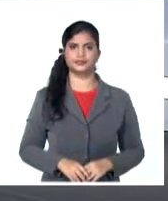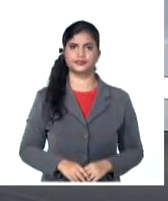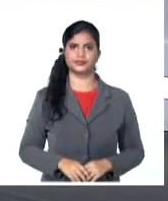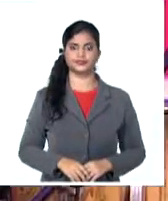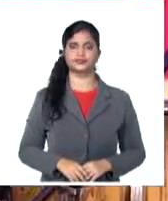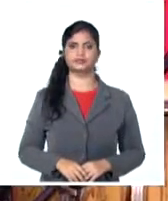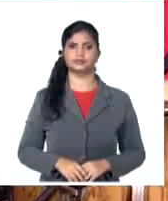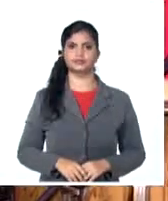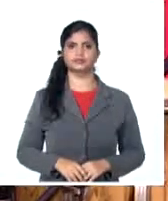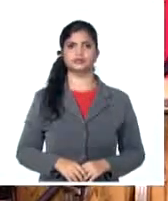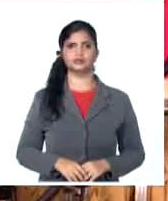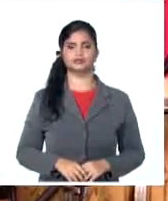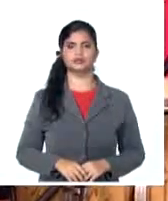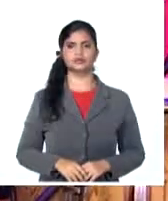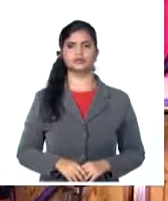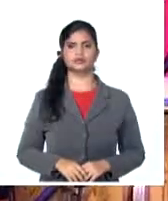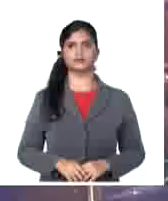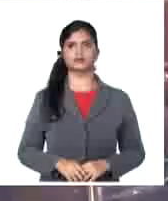Cuba.